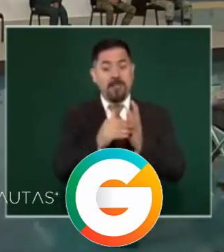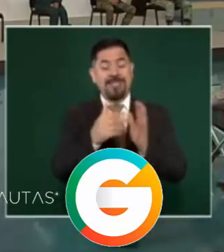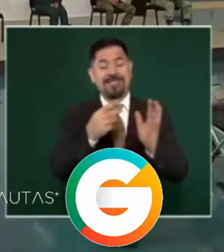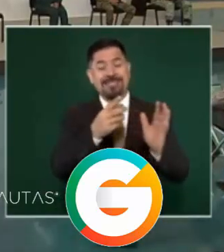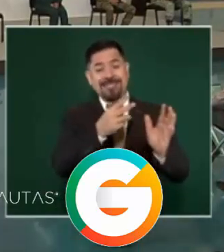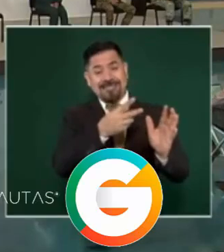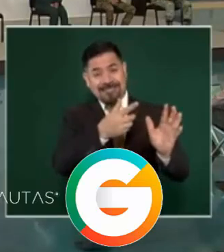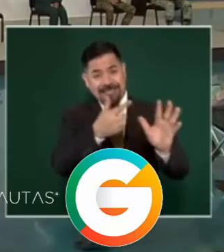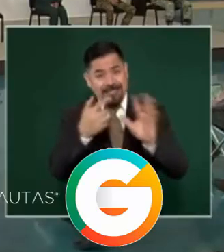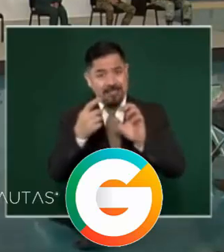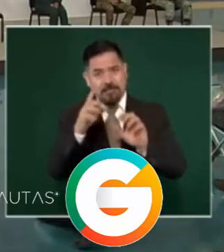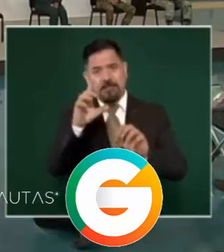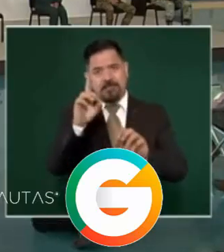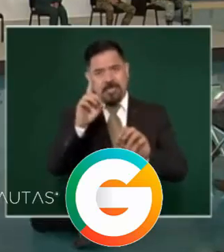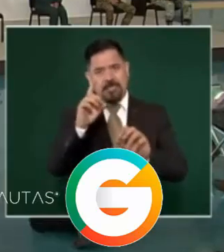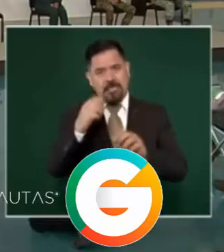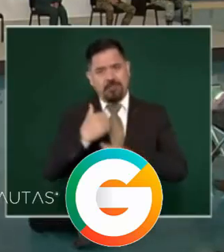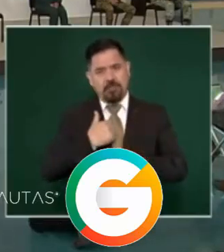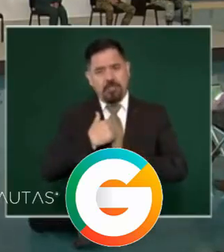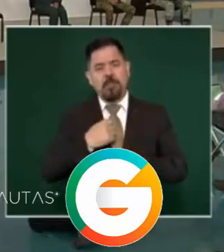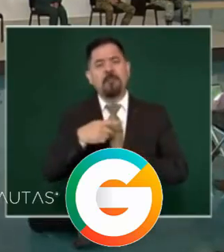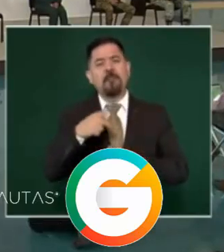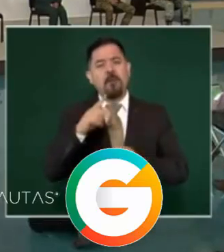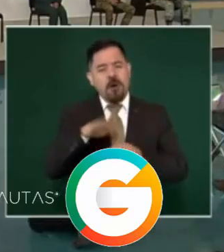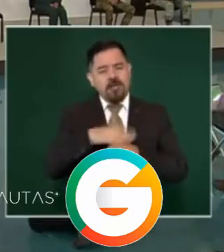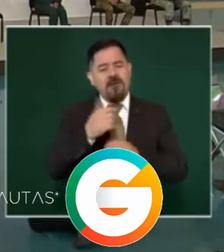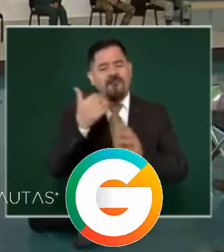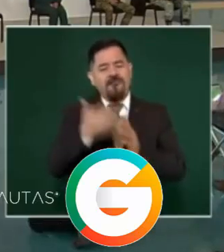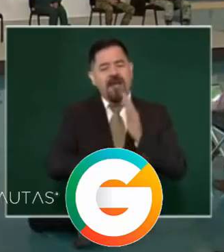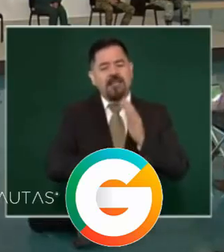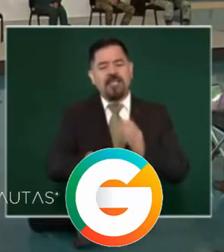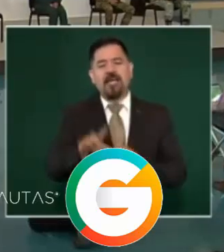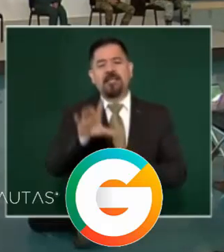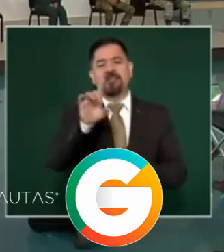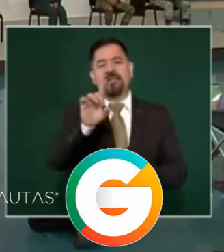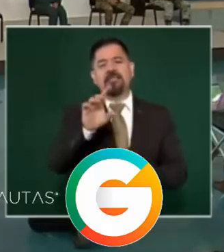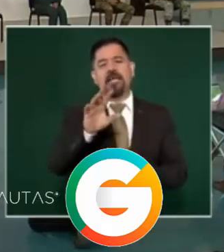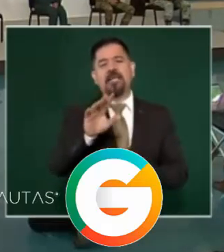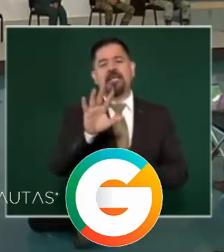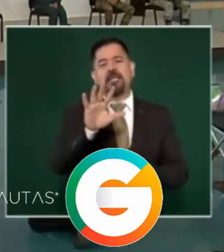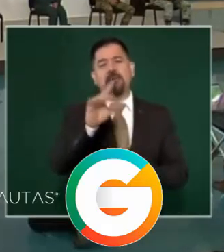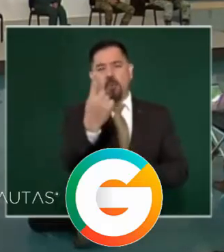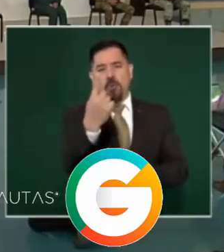pero tiene un déficit del 31.5%.